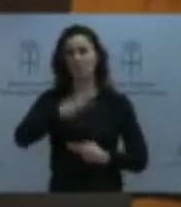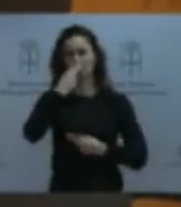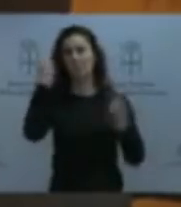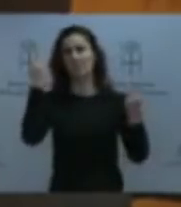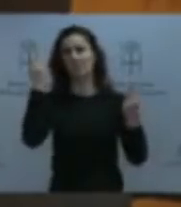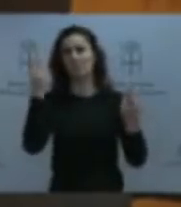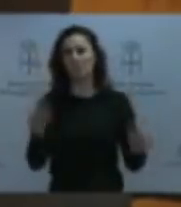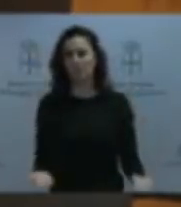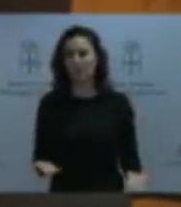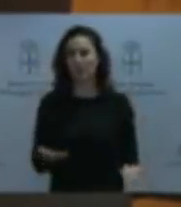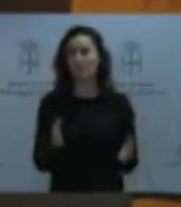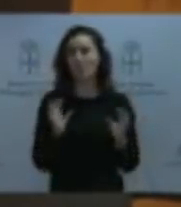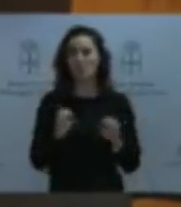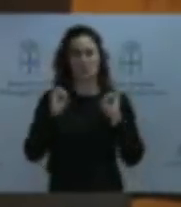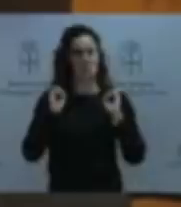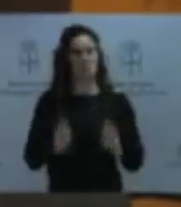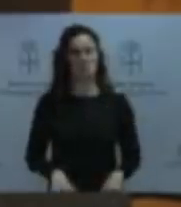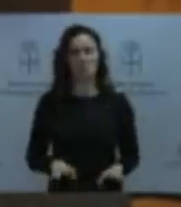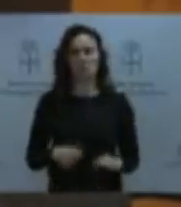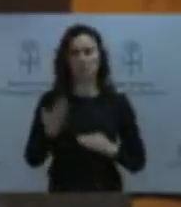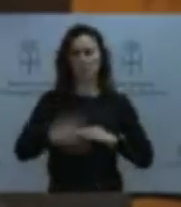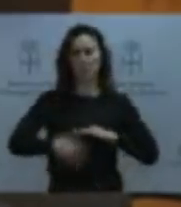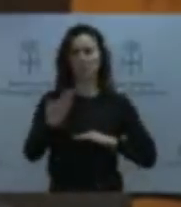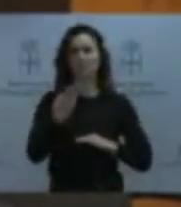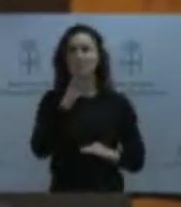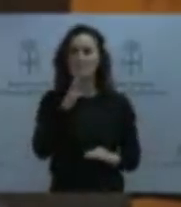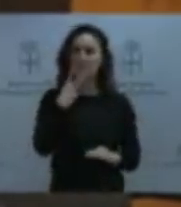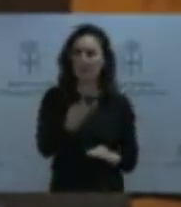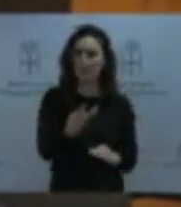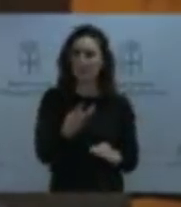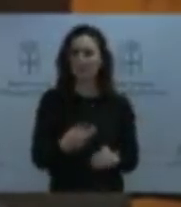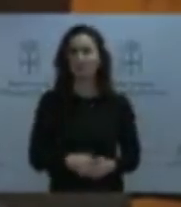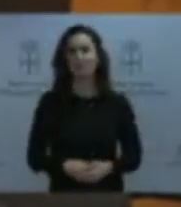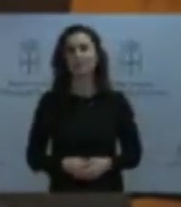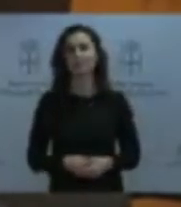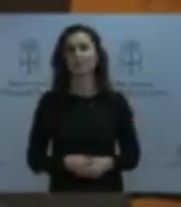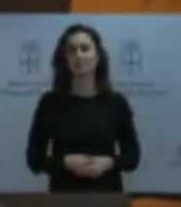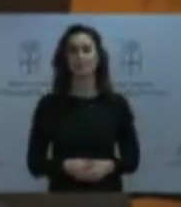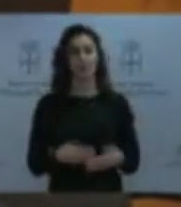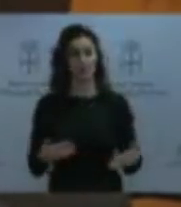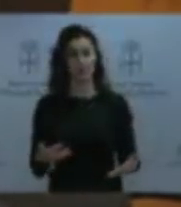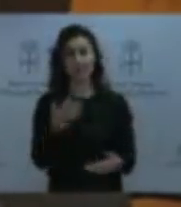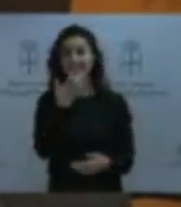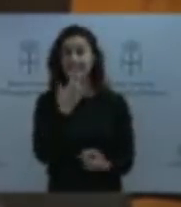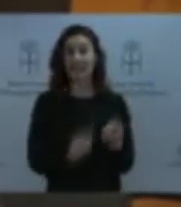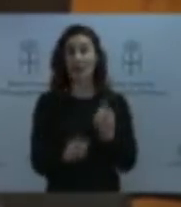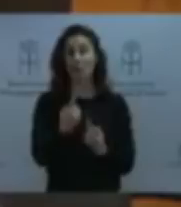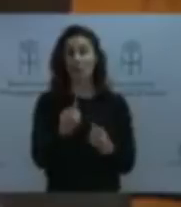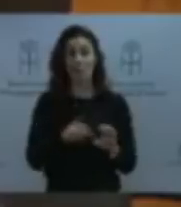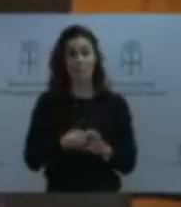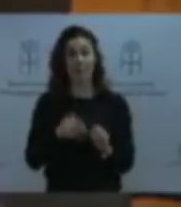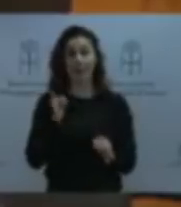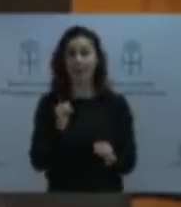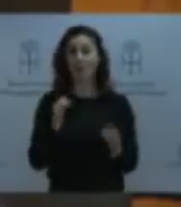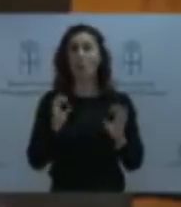irrenunciablemente caducan a los 3 años. Es decir, las plazas, si en algún momento existieron, porque la publicación en el boletín habla de plazas de